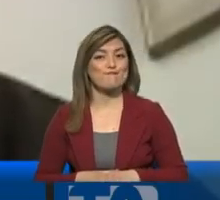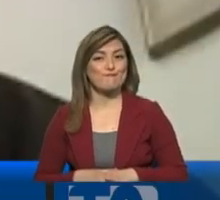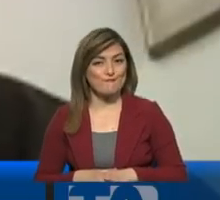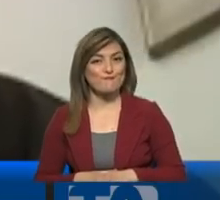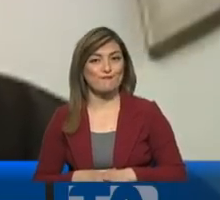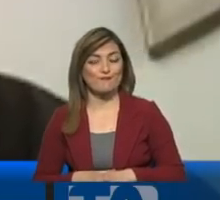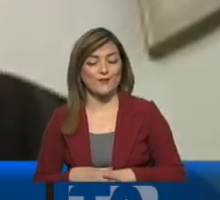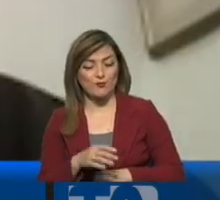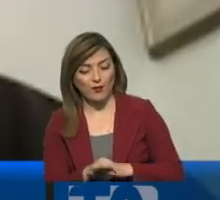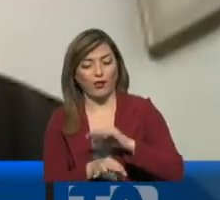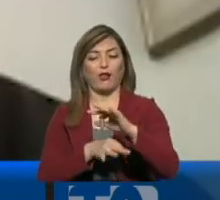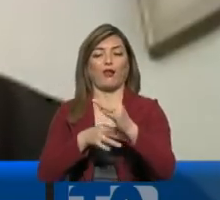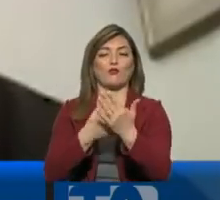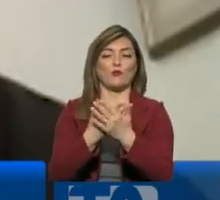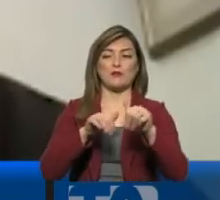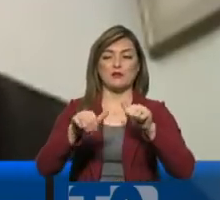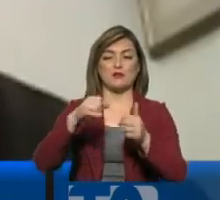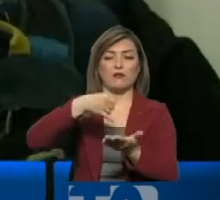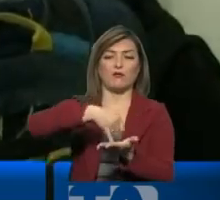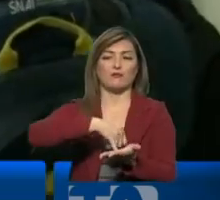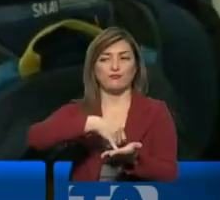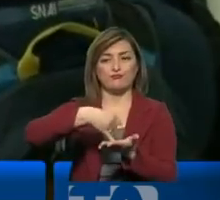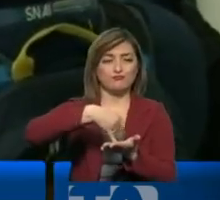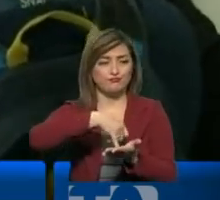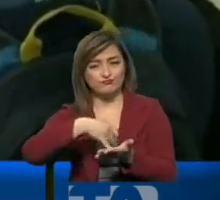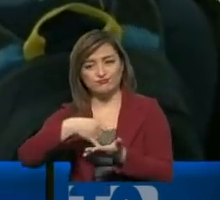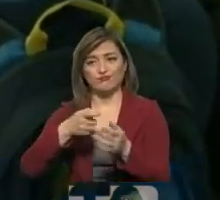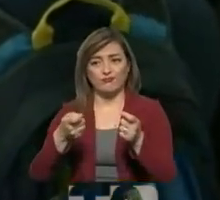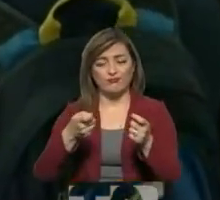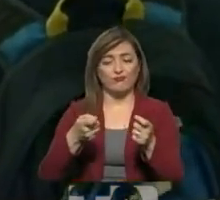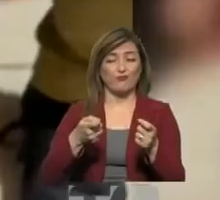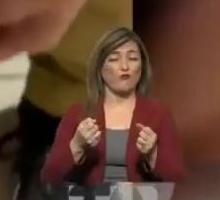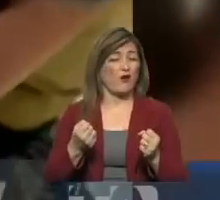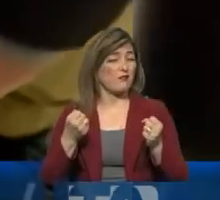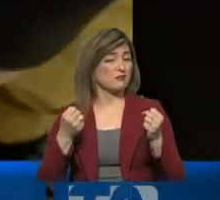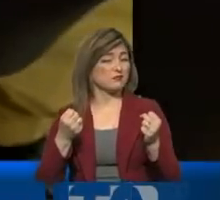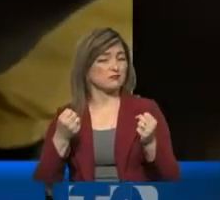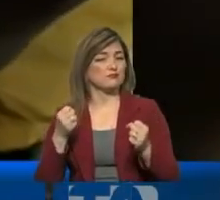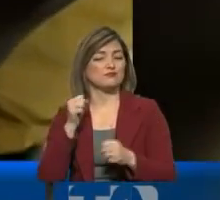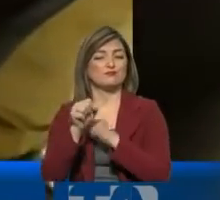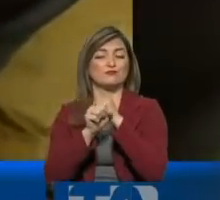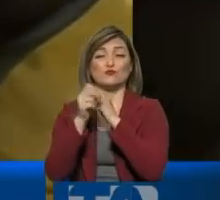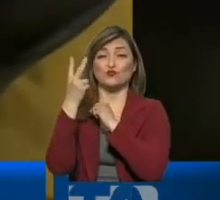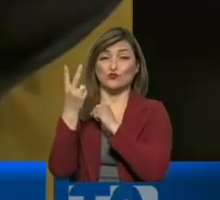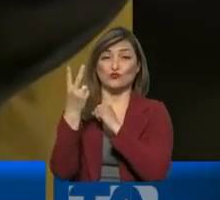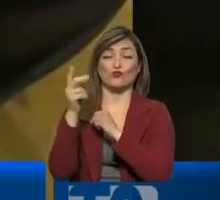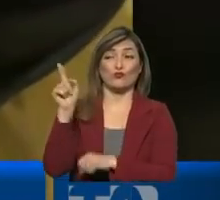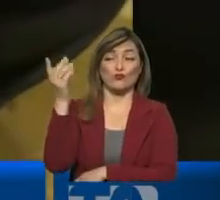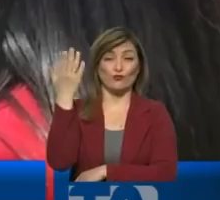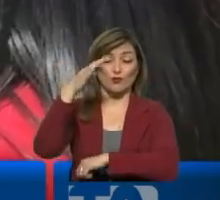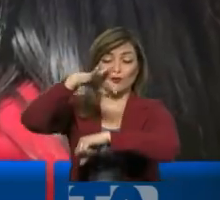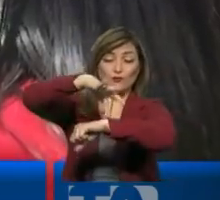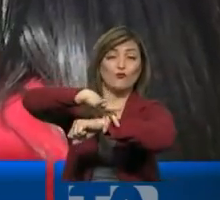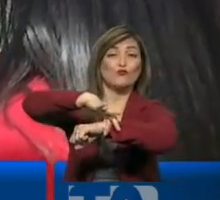una inestabilidad administrativa muy fuerte. Los 2 años de administración municipal de Yunda, quien porta grillete